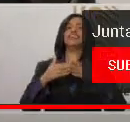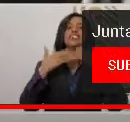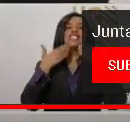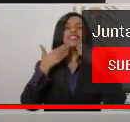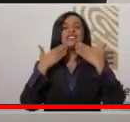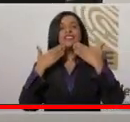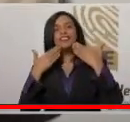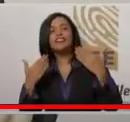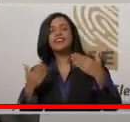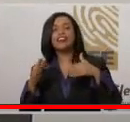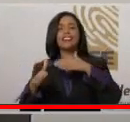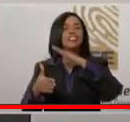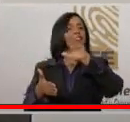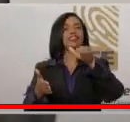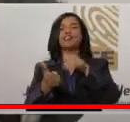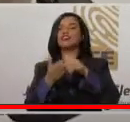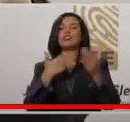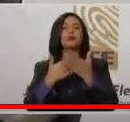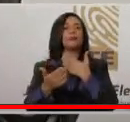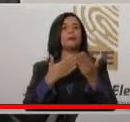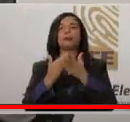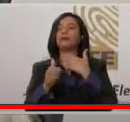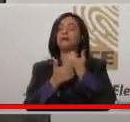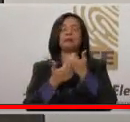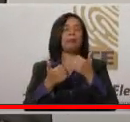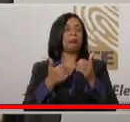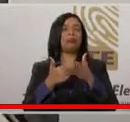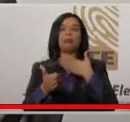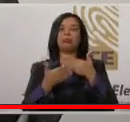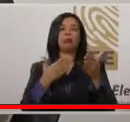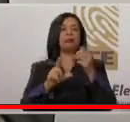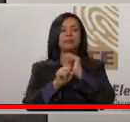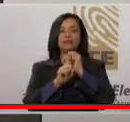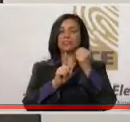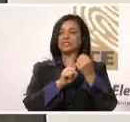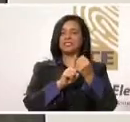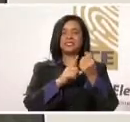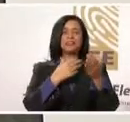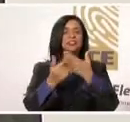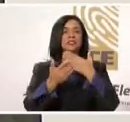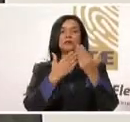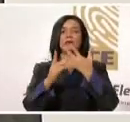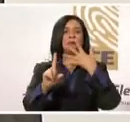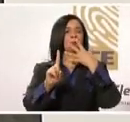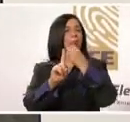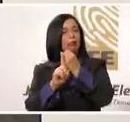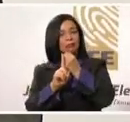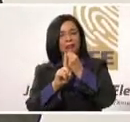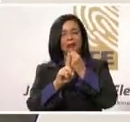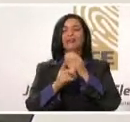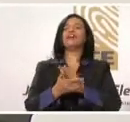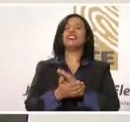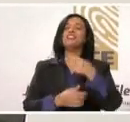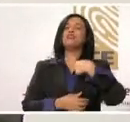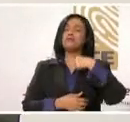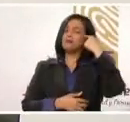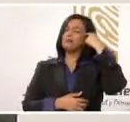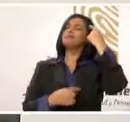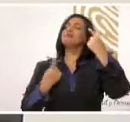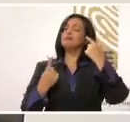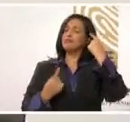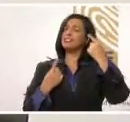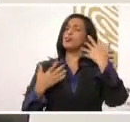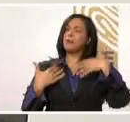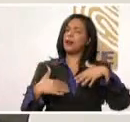en medio de las dificultades, la gracia en medio de las situaciones de tensión. Yo creo que más que